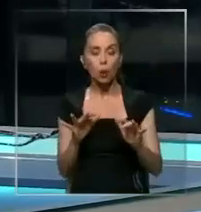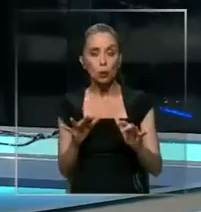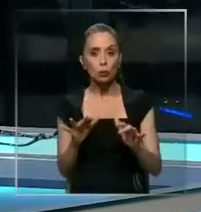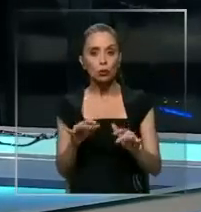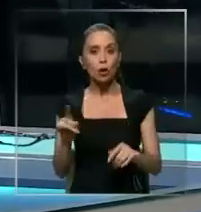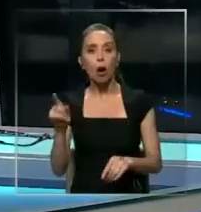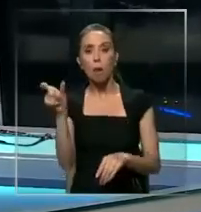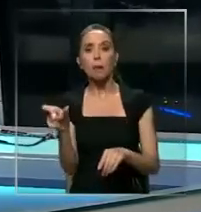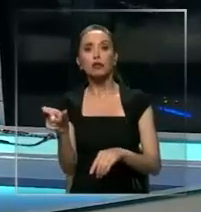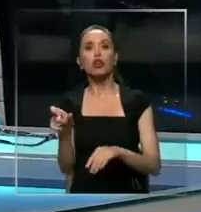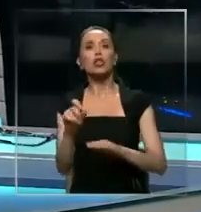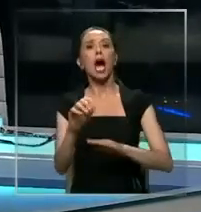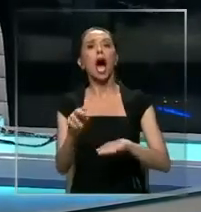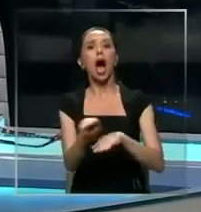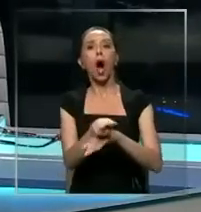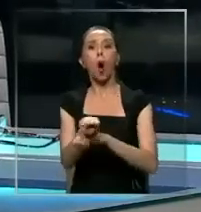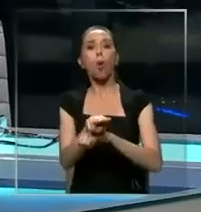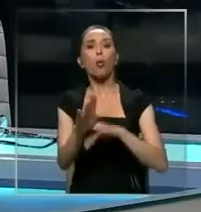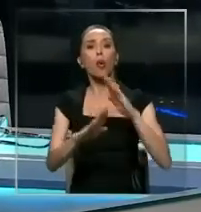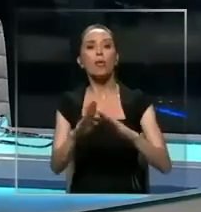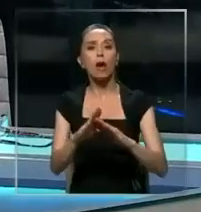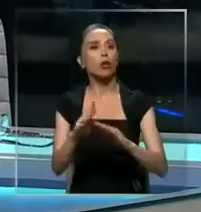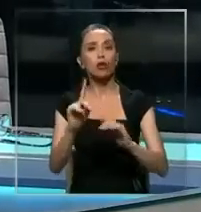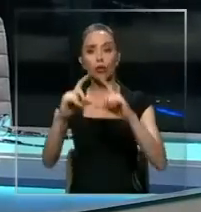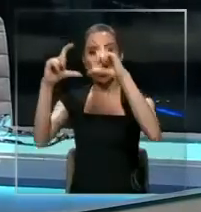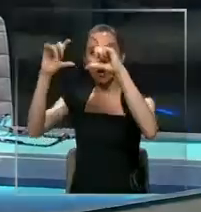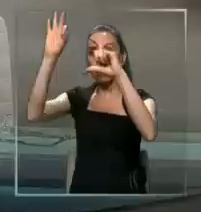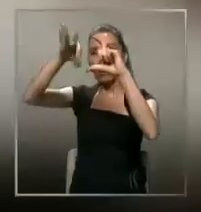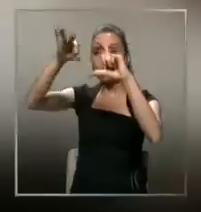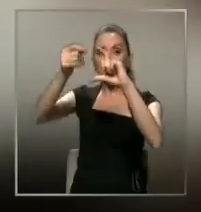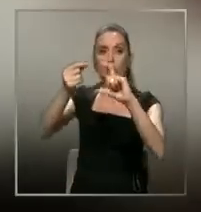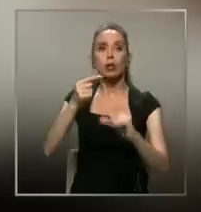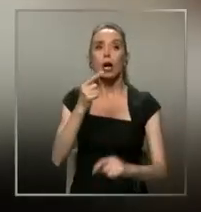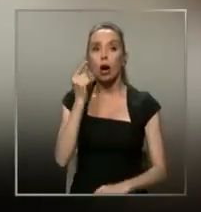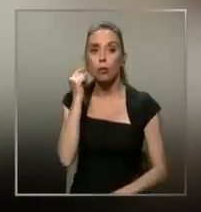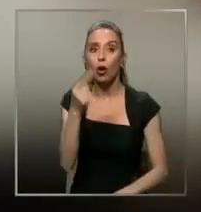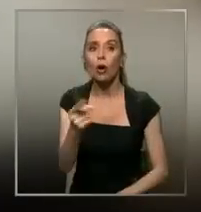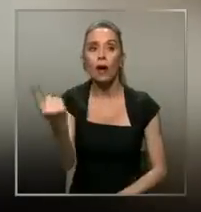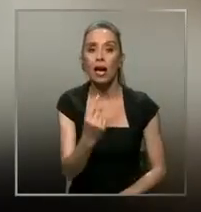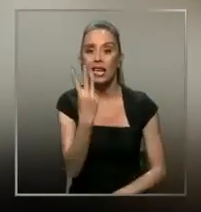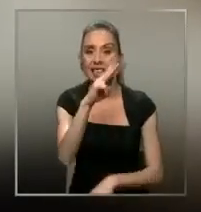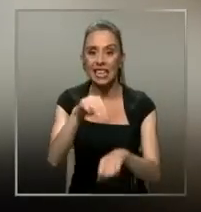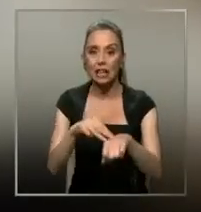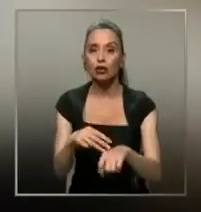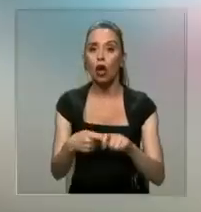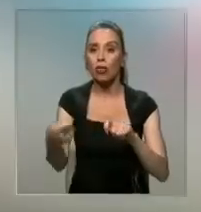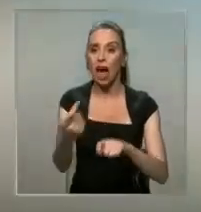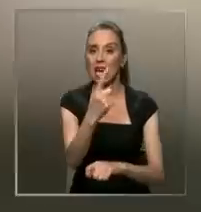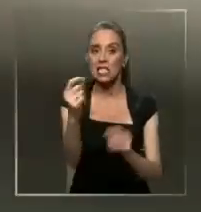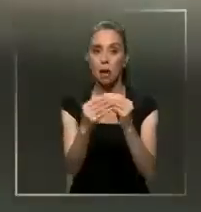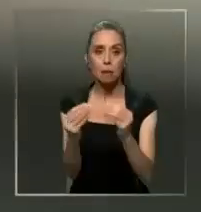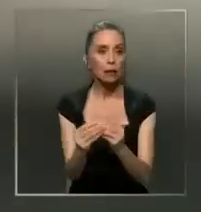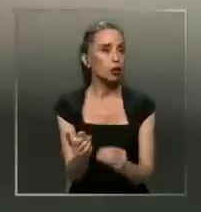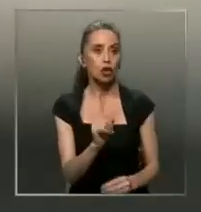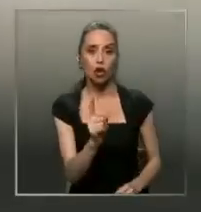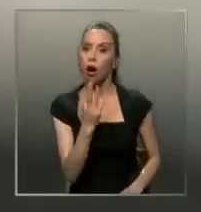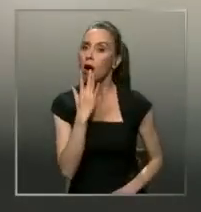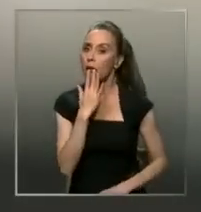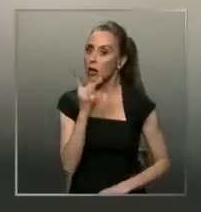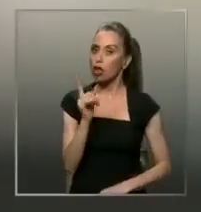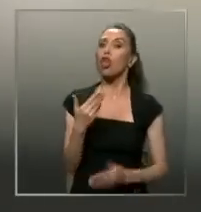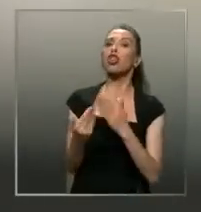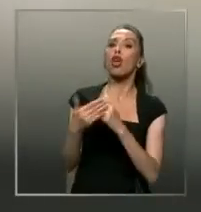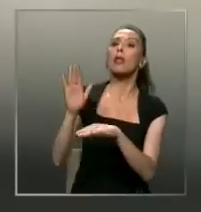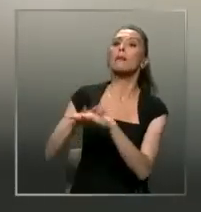por lo mismo no tiene parquímetros de ningún tipo. Que vienen durante 3 horas y quieren darle 100 pesos. ¿Dónde está el